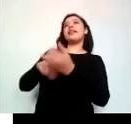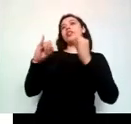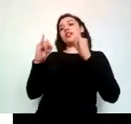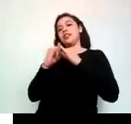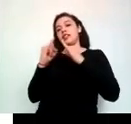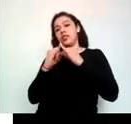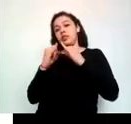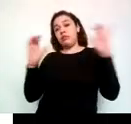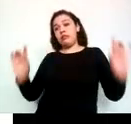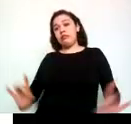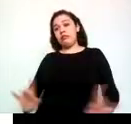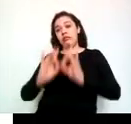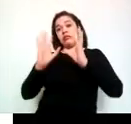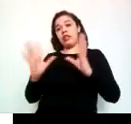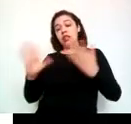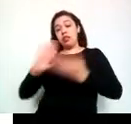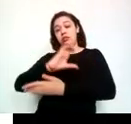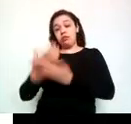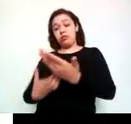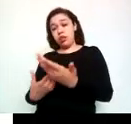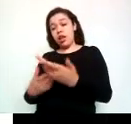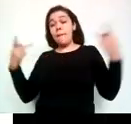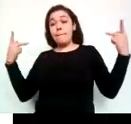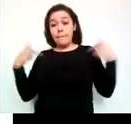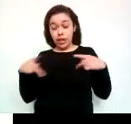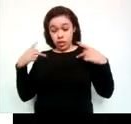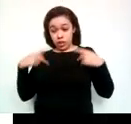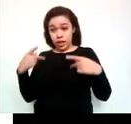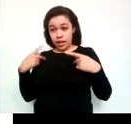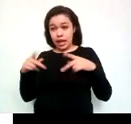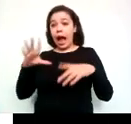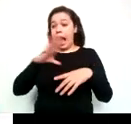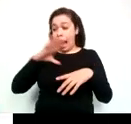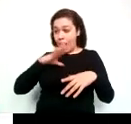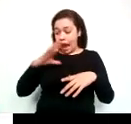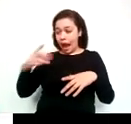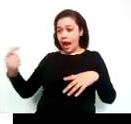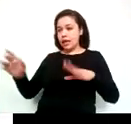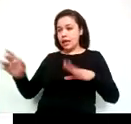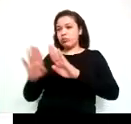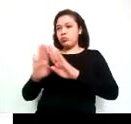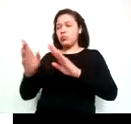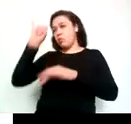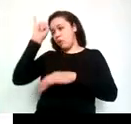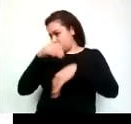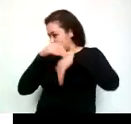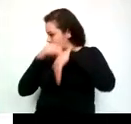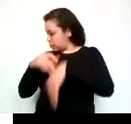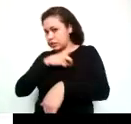de repente contratados a personal que sí tiene una relación de subordinación, que sí